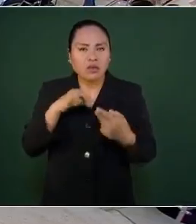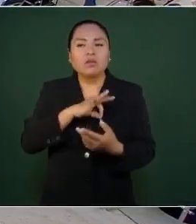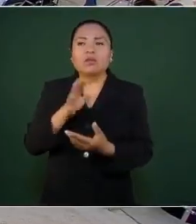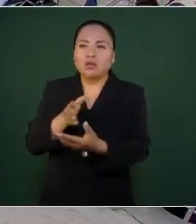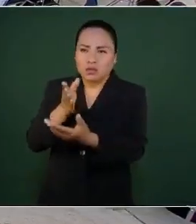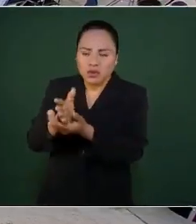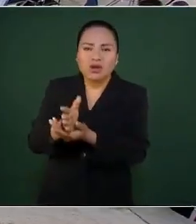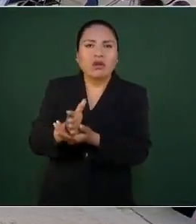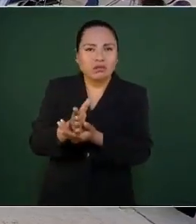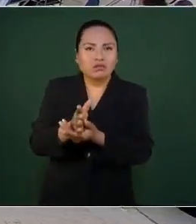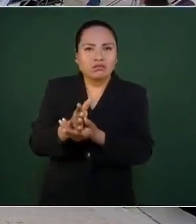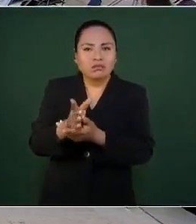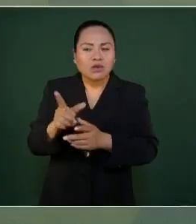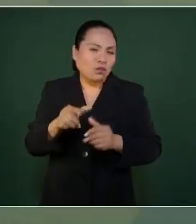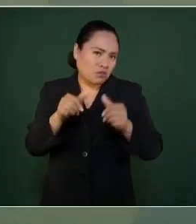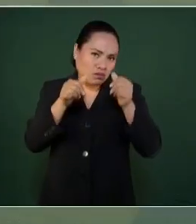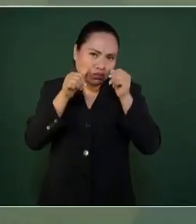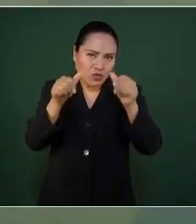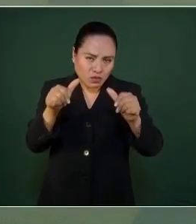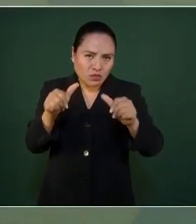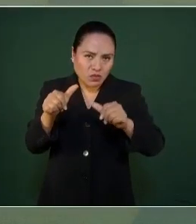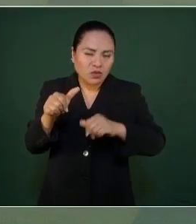tengan